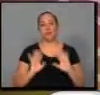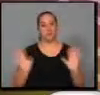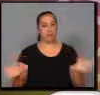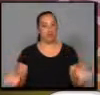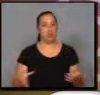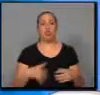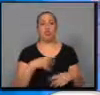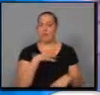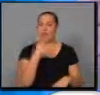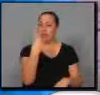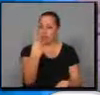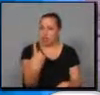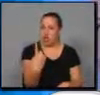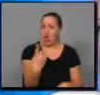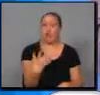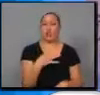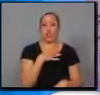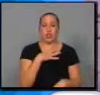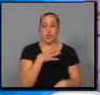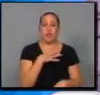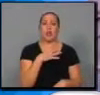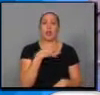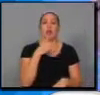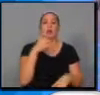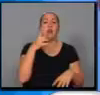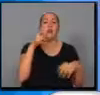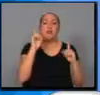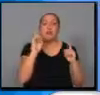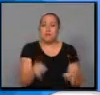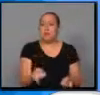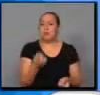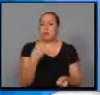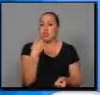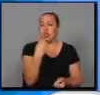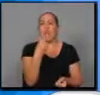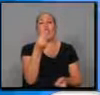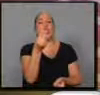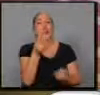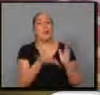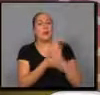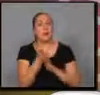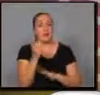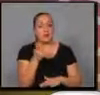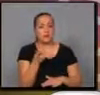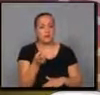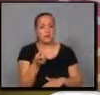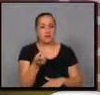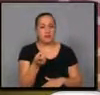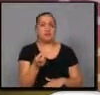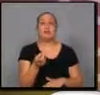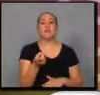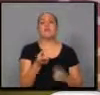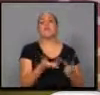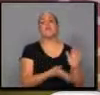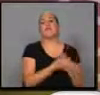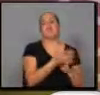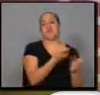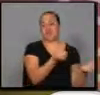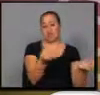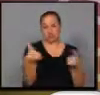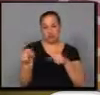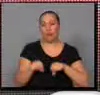sigue sola. Es decir, sigue las fotografías de Luli sola. ¿Y ahí dónde iba? Acá salió de compras, al